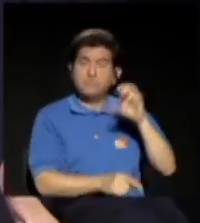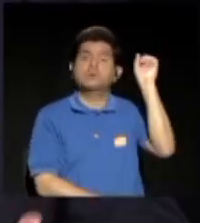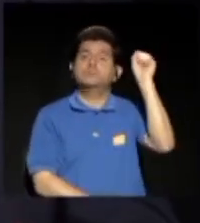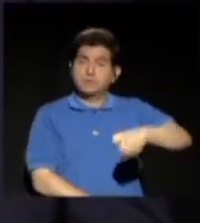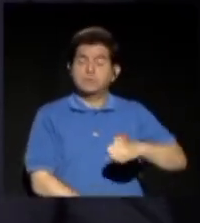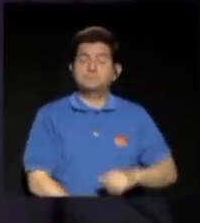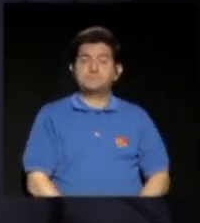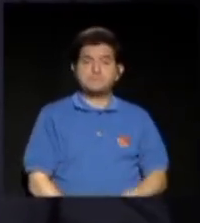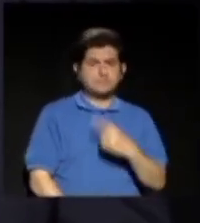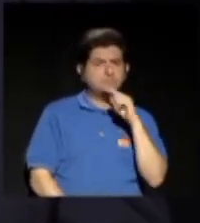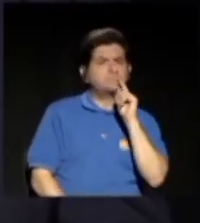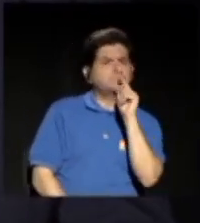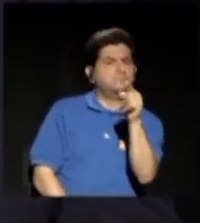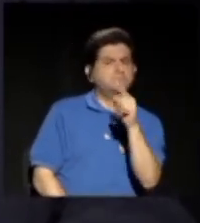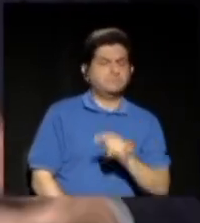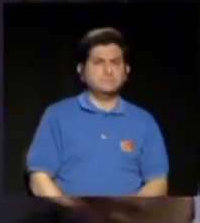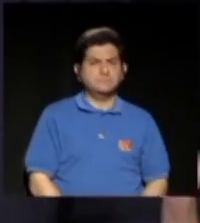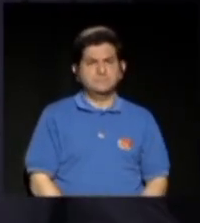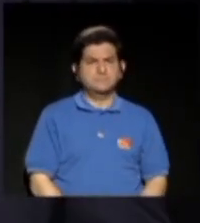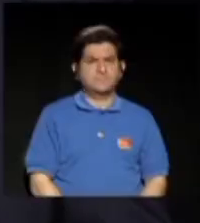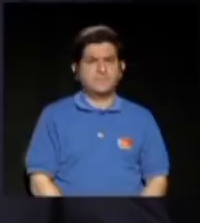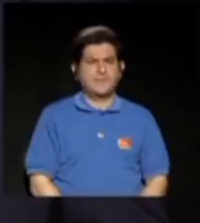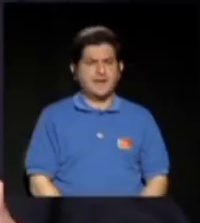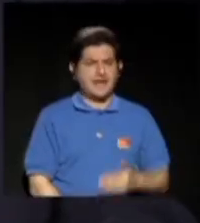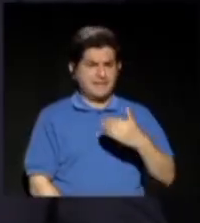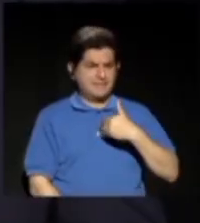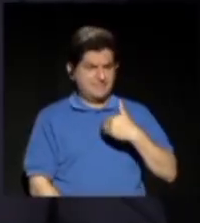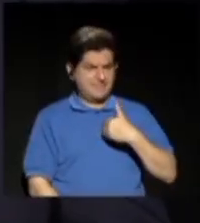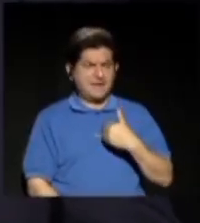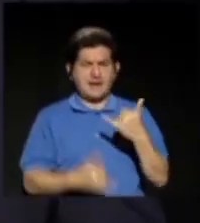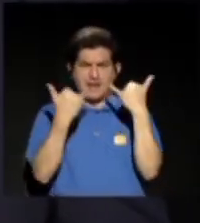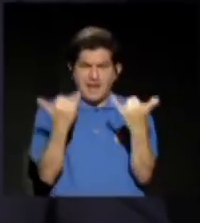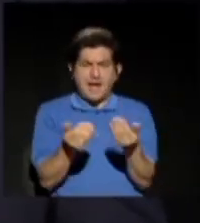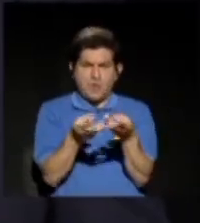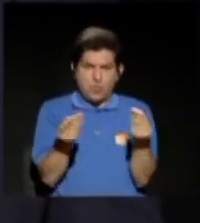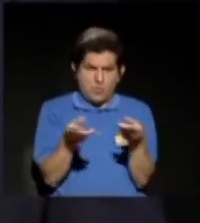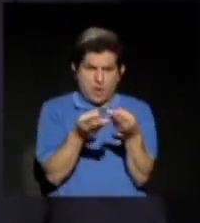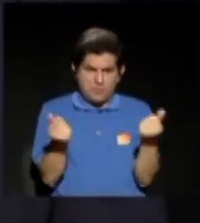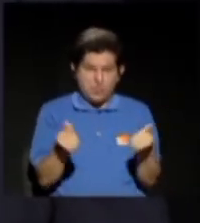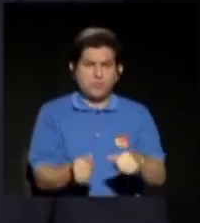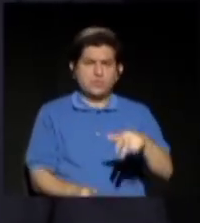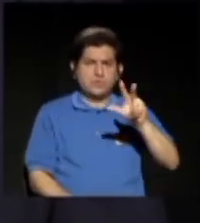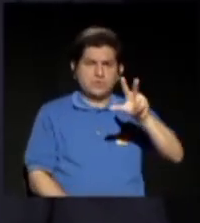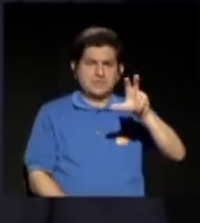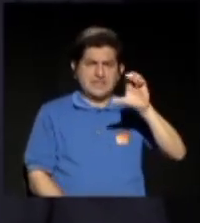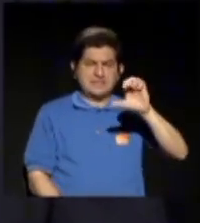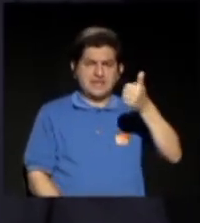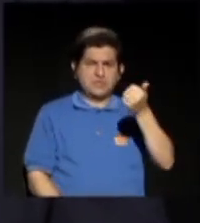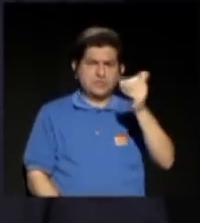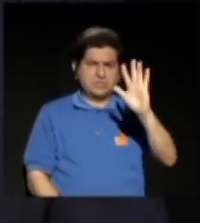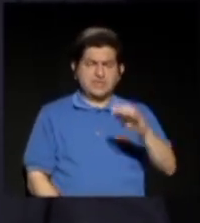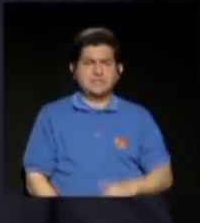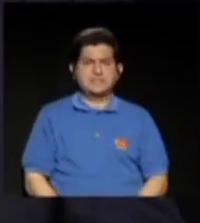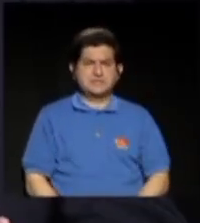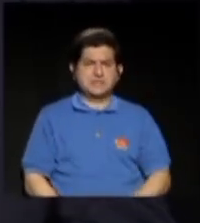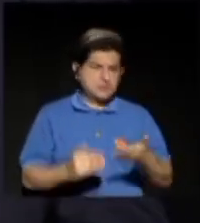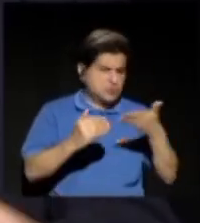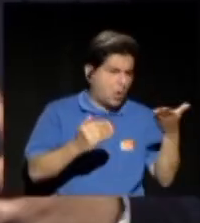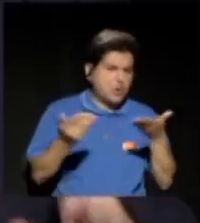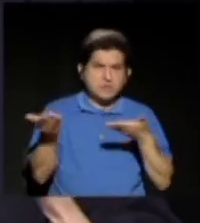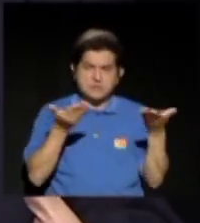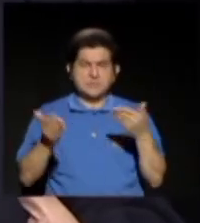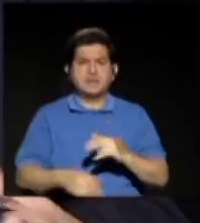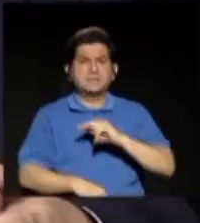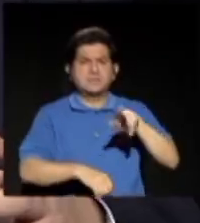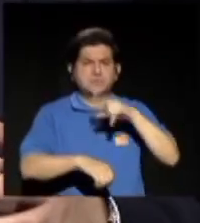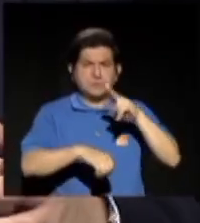y como usted menciona también que tenemos una canasta actualmente que está conformada por 315 bienes y servicios y normalmente